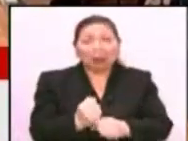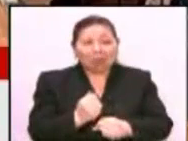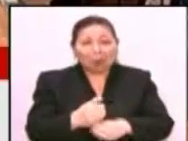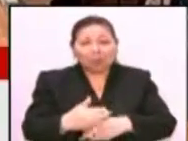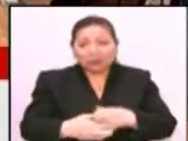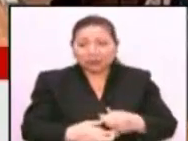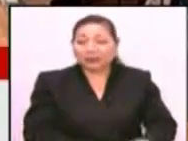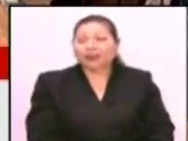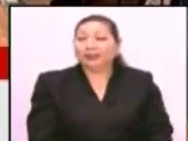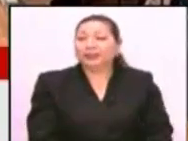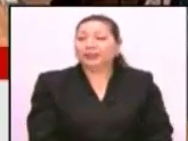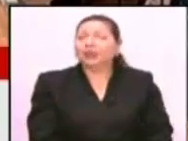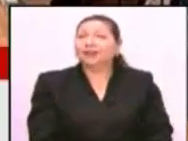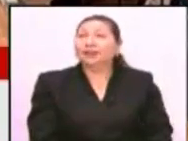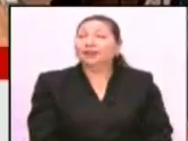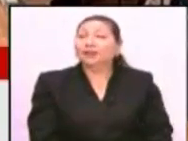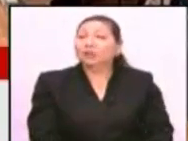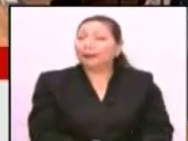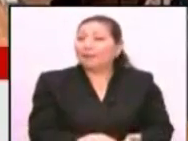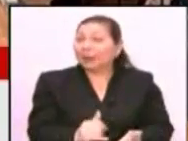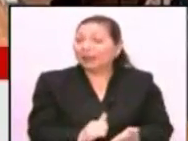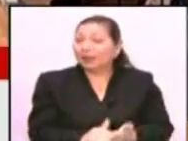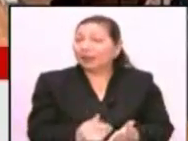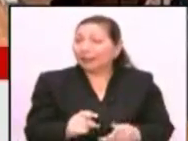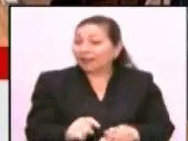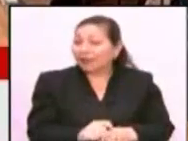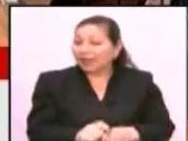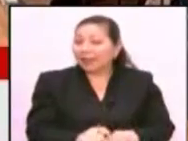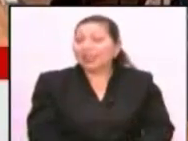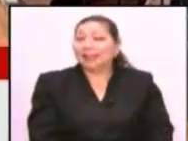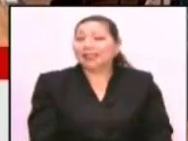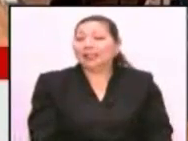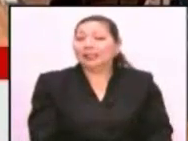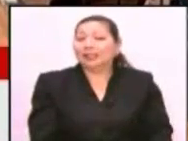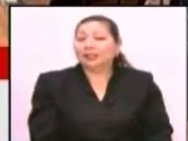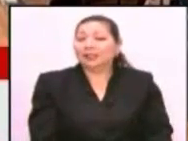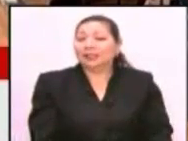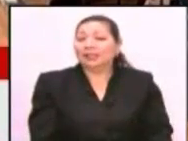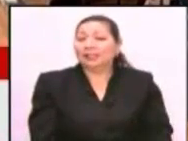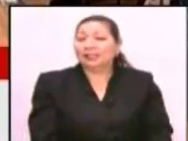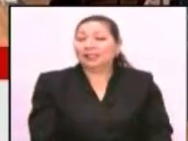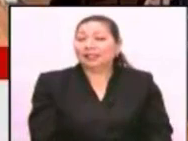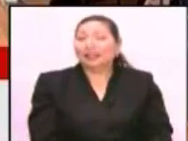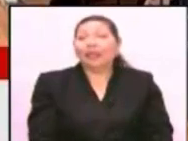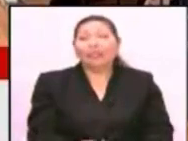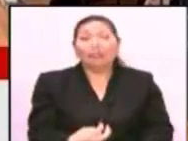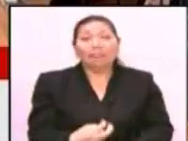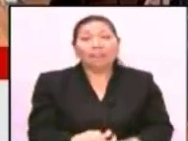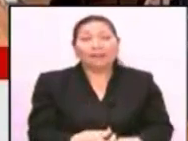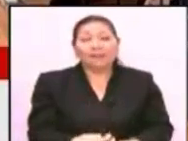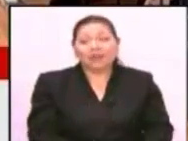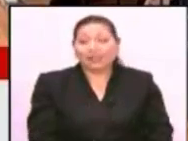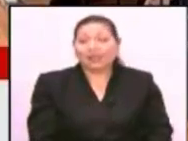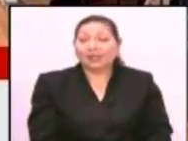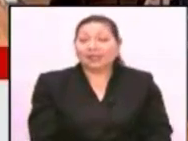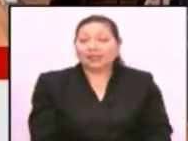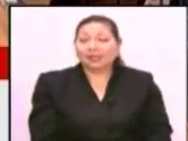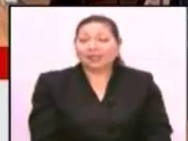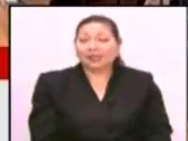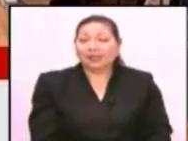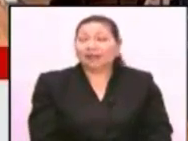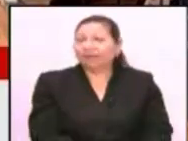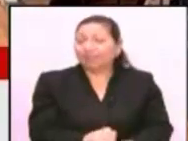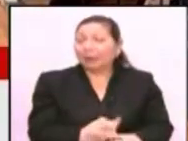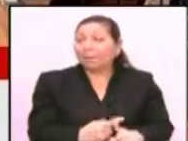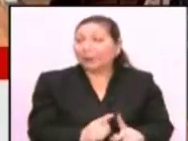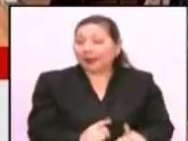cierto? Oh, primero tenemos que resocializar un poco para que vayan a talleres, porque su conducta es difícil, pero no es que no